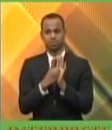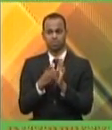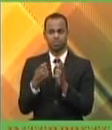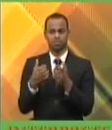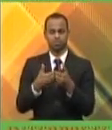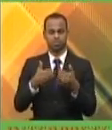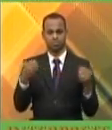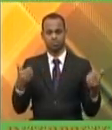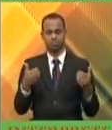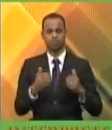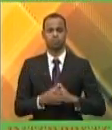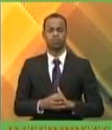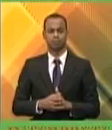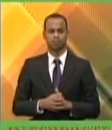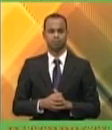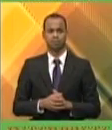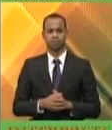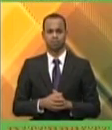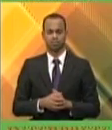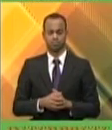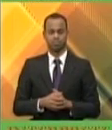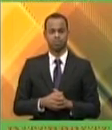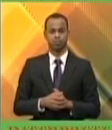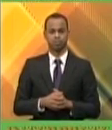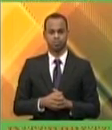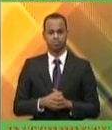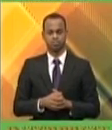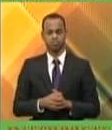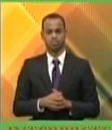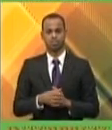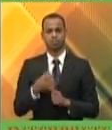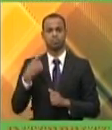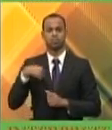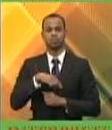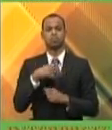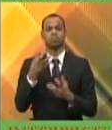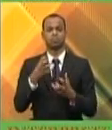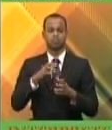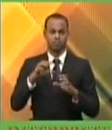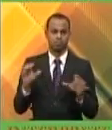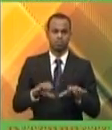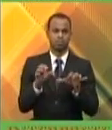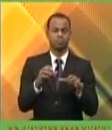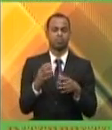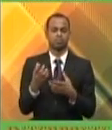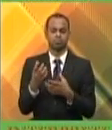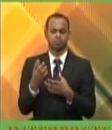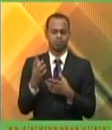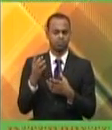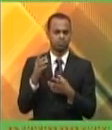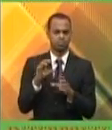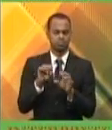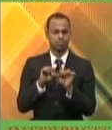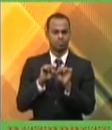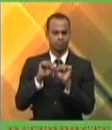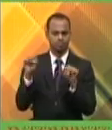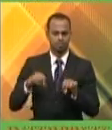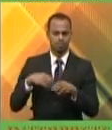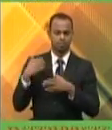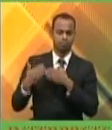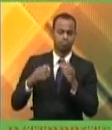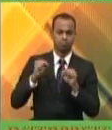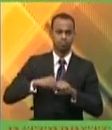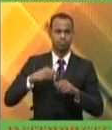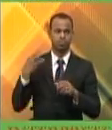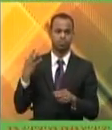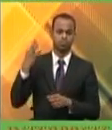separada puntuales pero queríamos hacer acciones de formas sistemáticas que podamos en un futuro